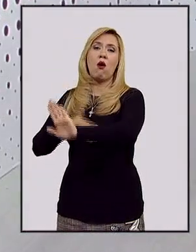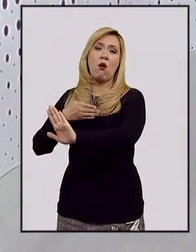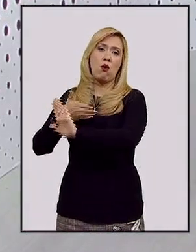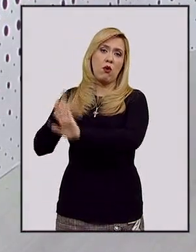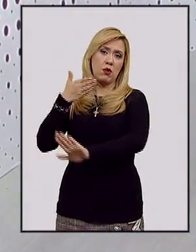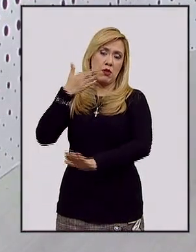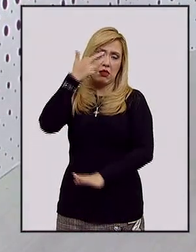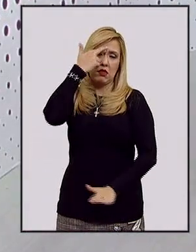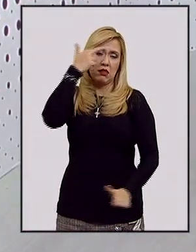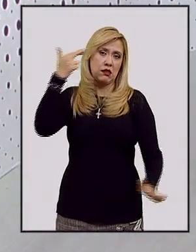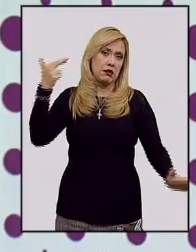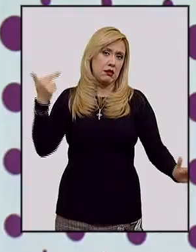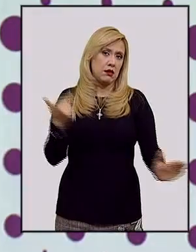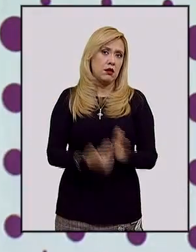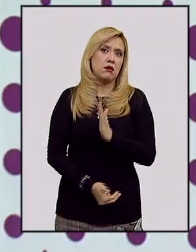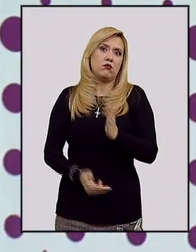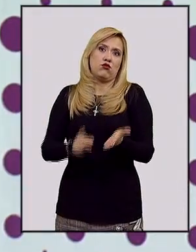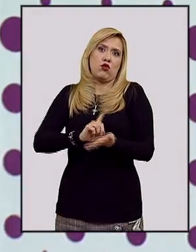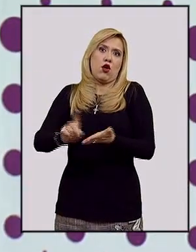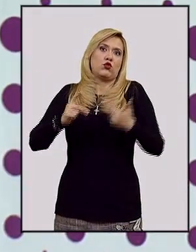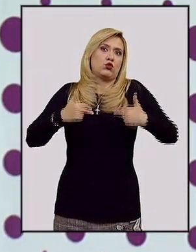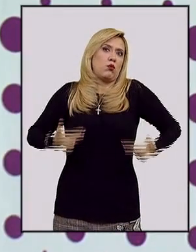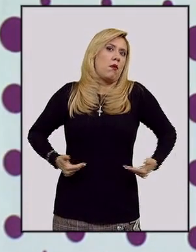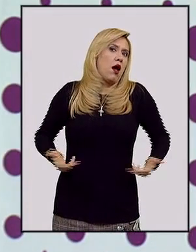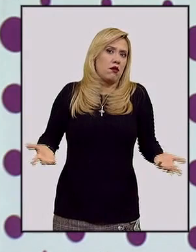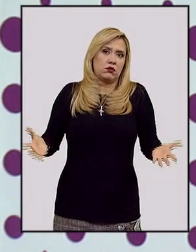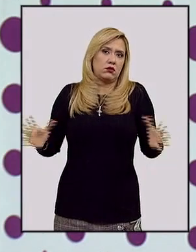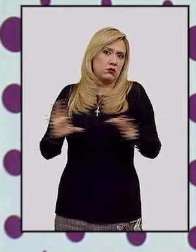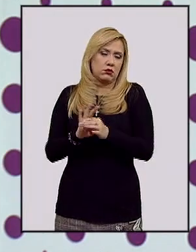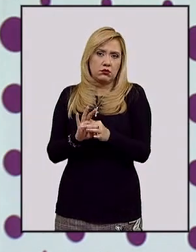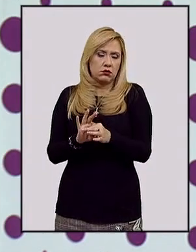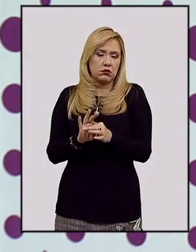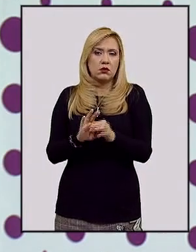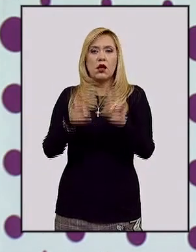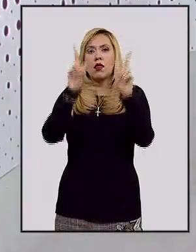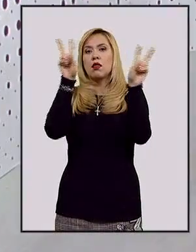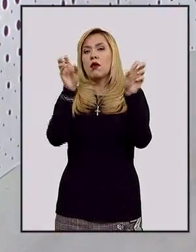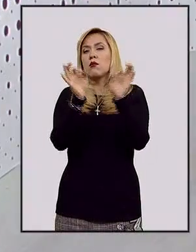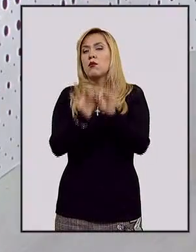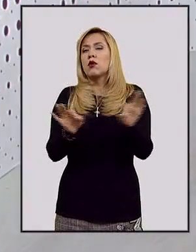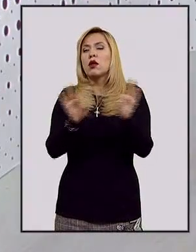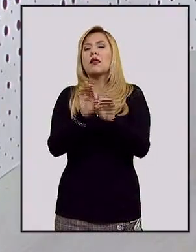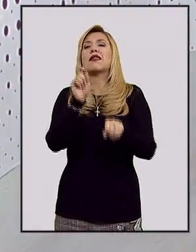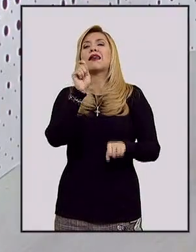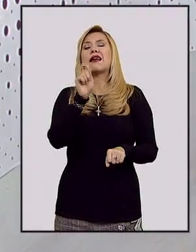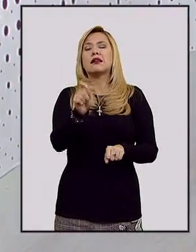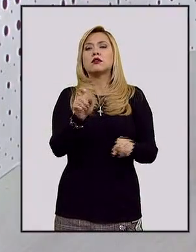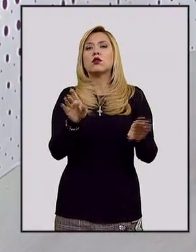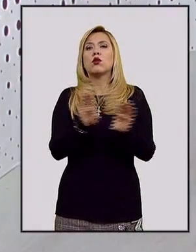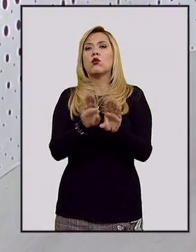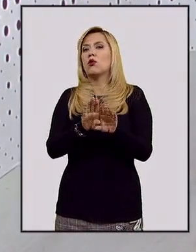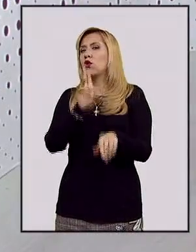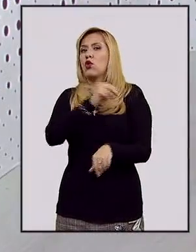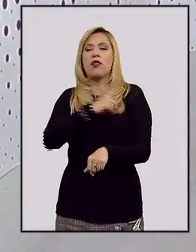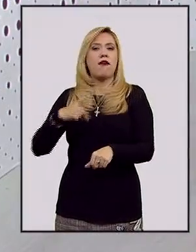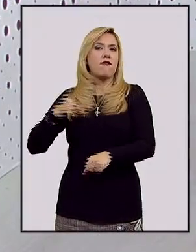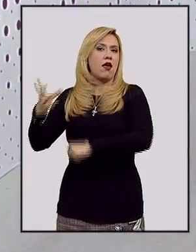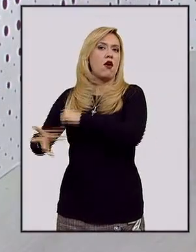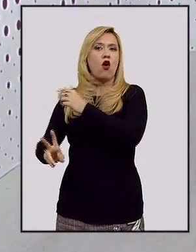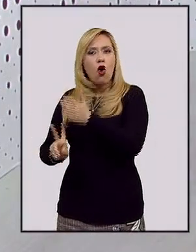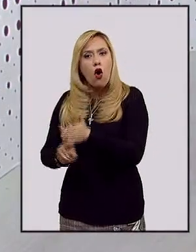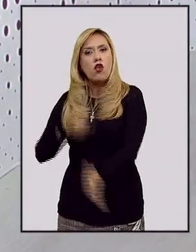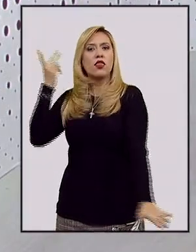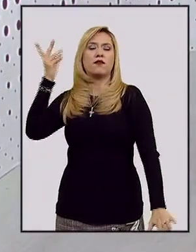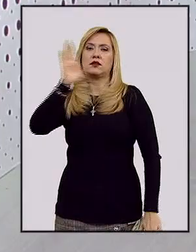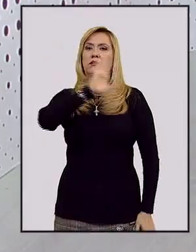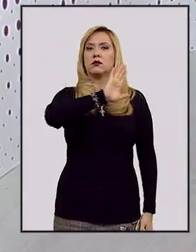obstétrica, que al final son violaciones a los derechos humanos. Claro. Y ahí un tema fundamental pues justo es el de las medidas de no repetición. Por supuesto. Que